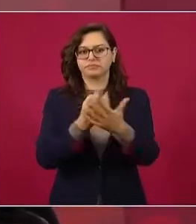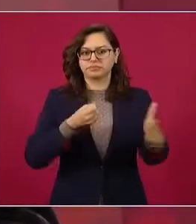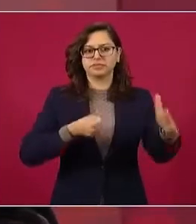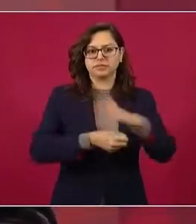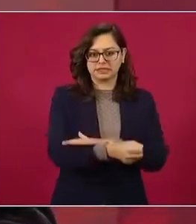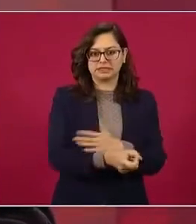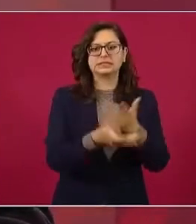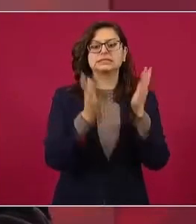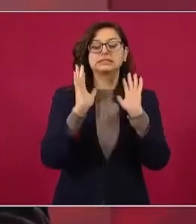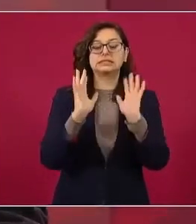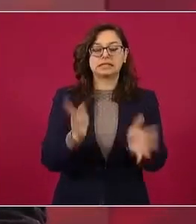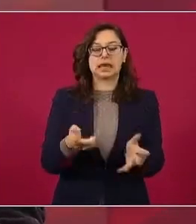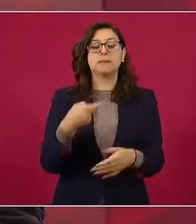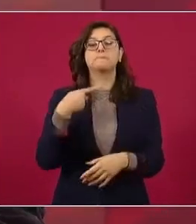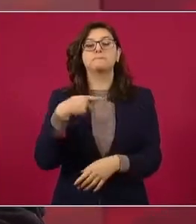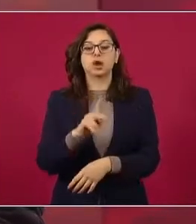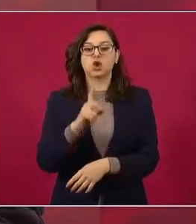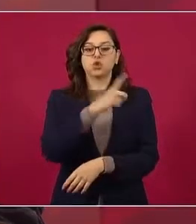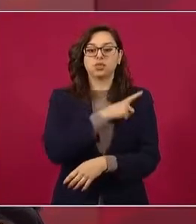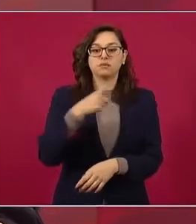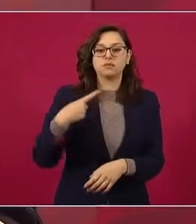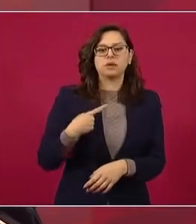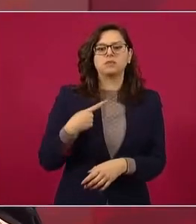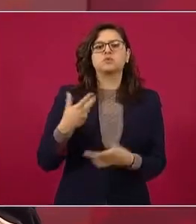preguntó, hay que ver el móvil,